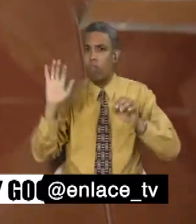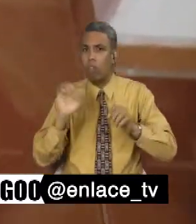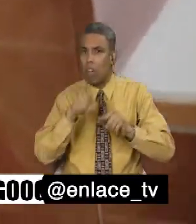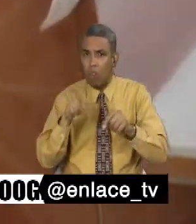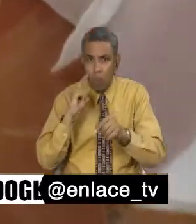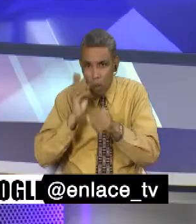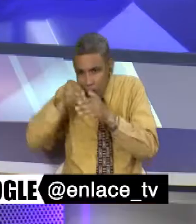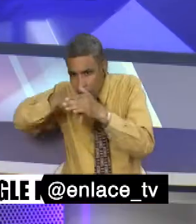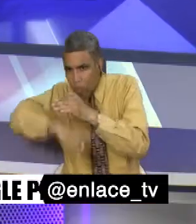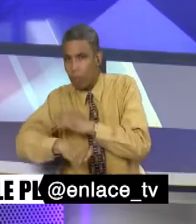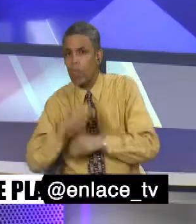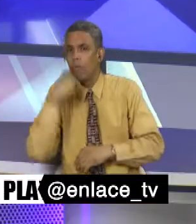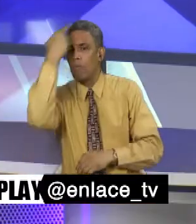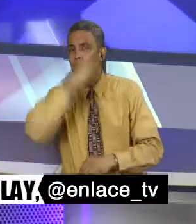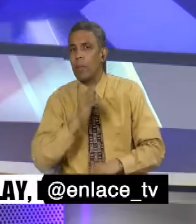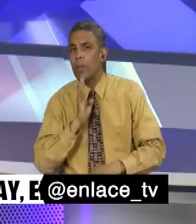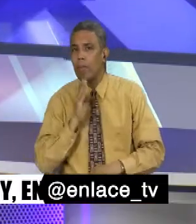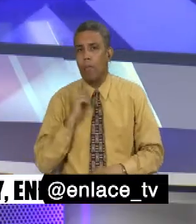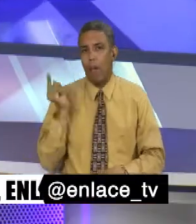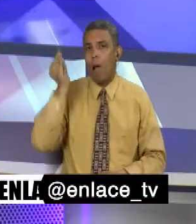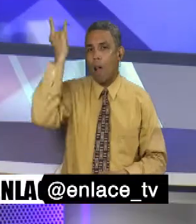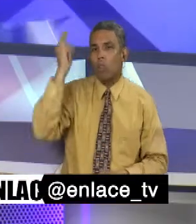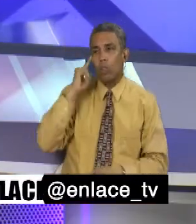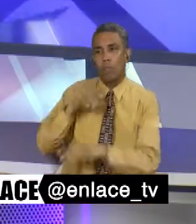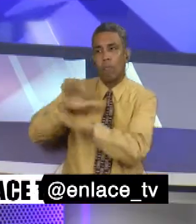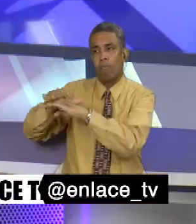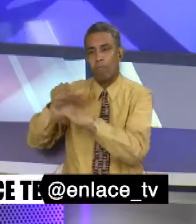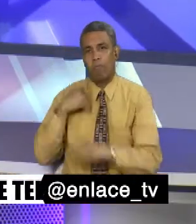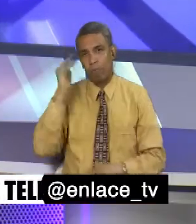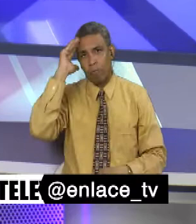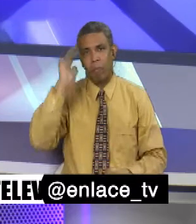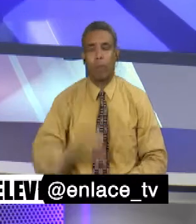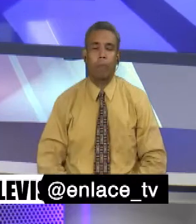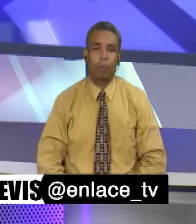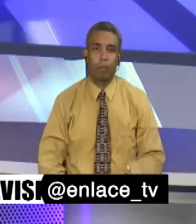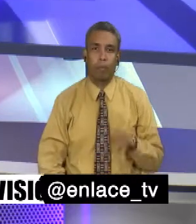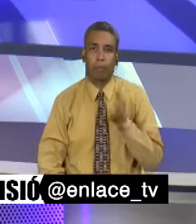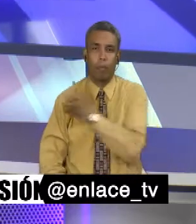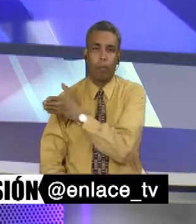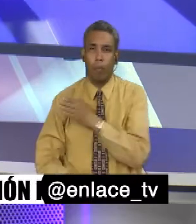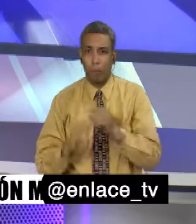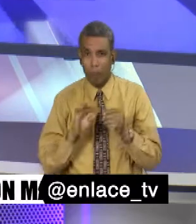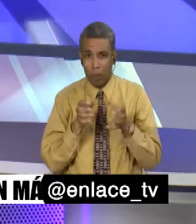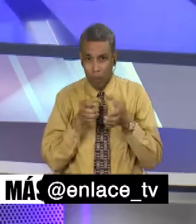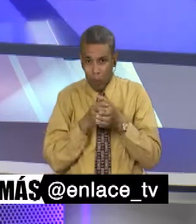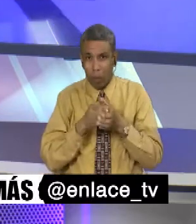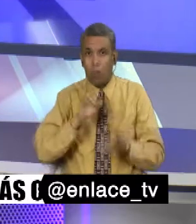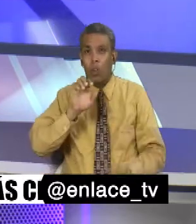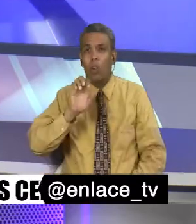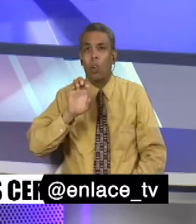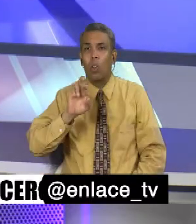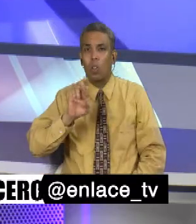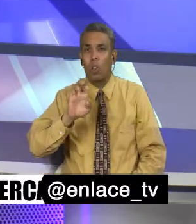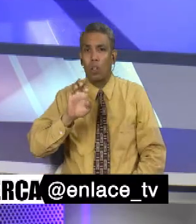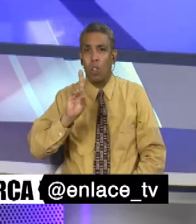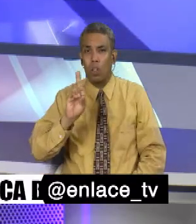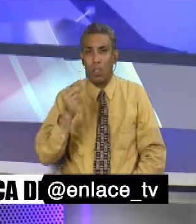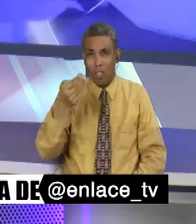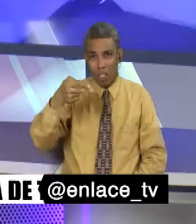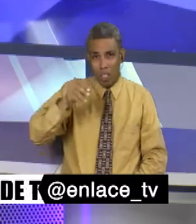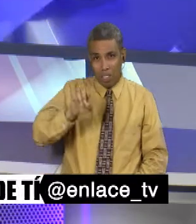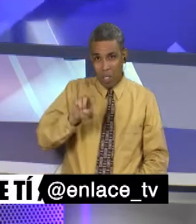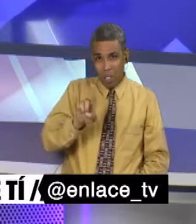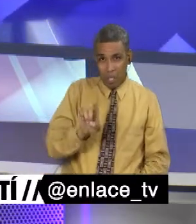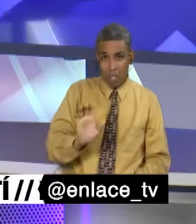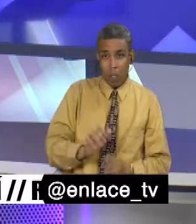ladrones. La Corporación Regional para la Defensa de los Derechos Humanos, CREDOS, denunció la utilización de menores de edad por parte